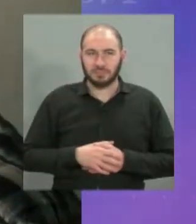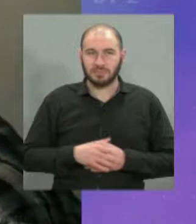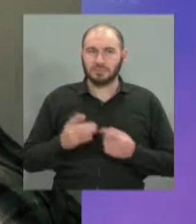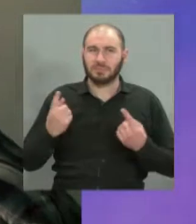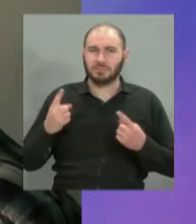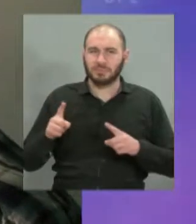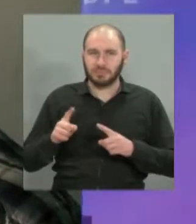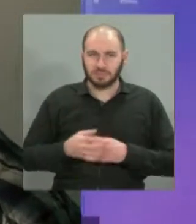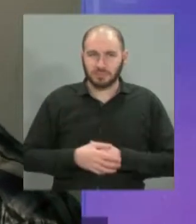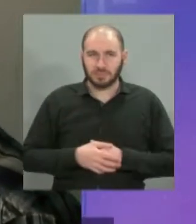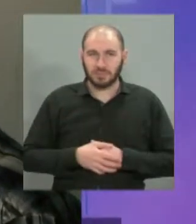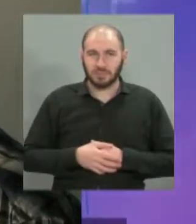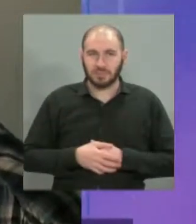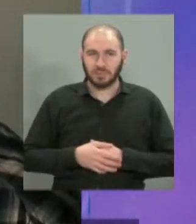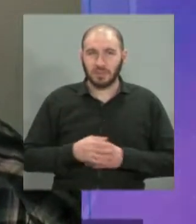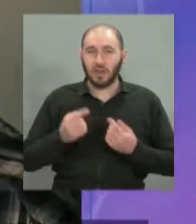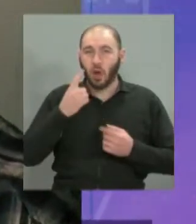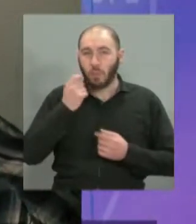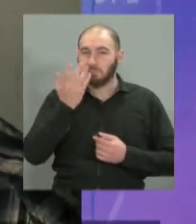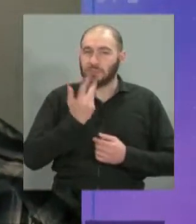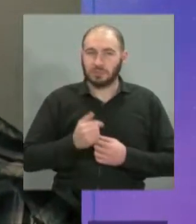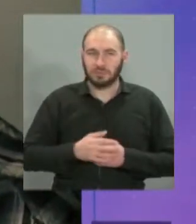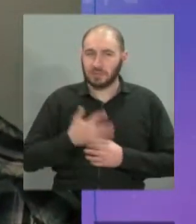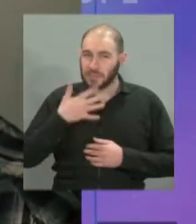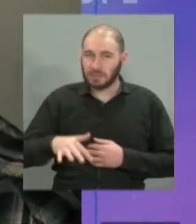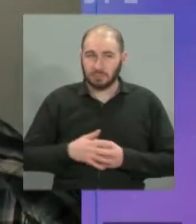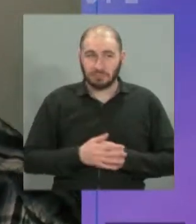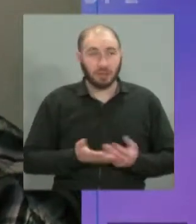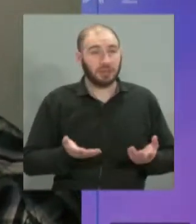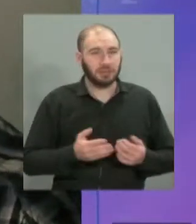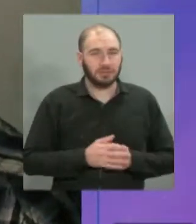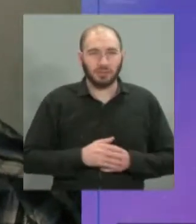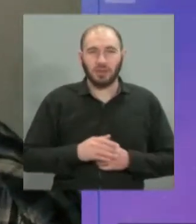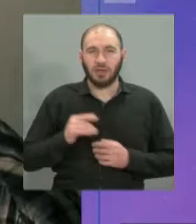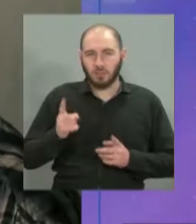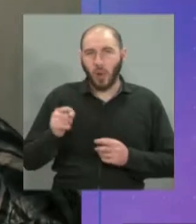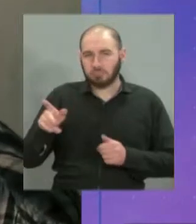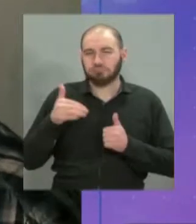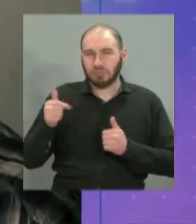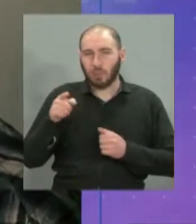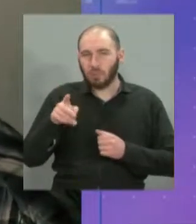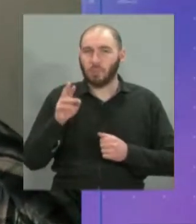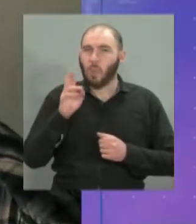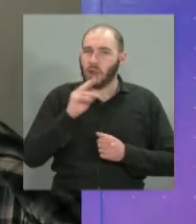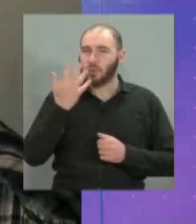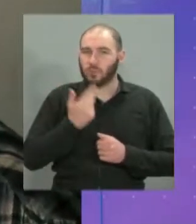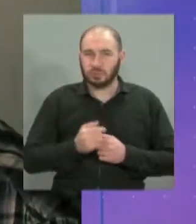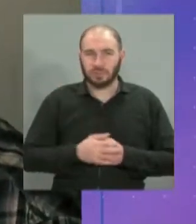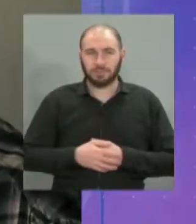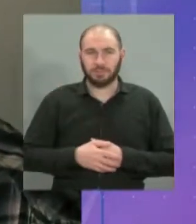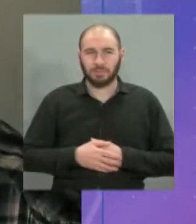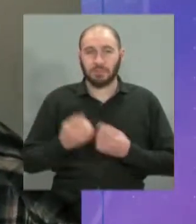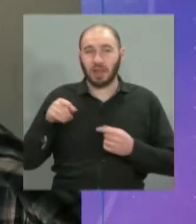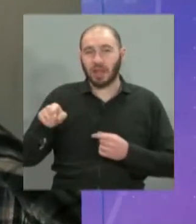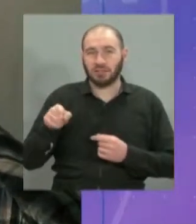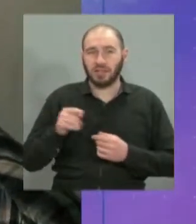Pero le terminaron gustando los hombres, ¿entendés? Bueno, no, con vos está todo bien, a vos te gustan las mujeres, pero a